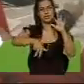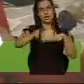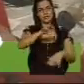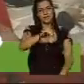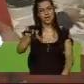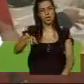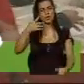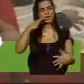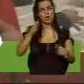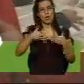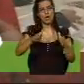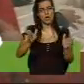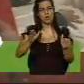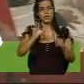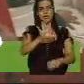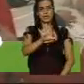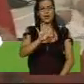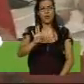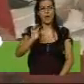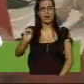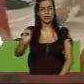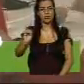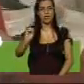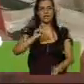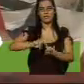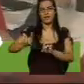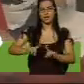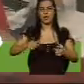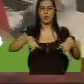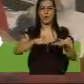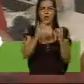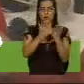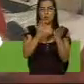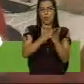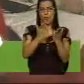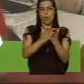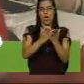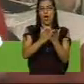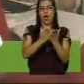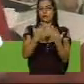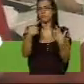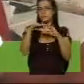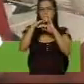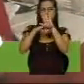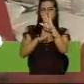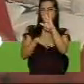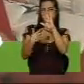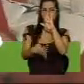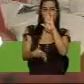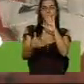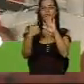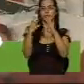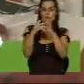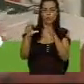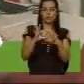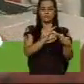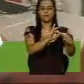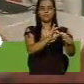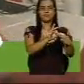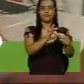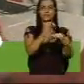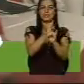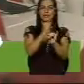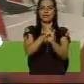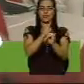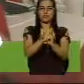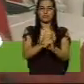estados estén abiertas 540 centros educativos que tienen una condición, es que están interconectados a través con